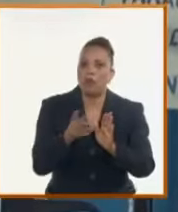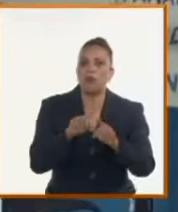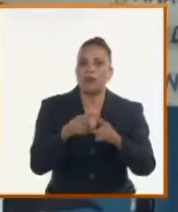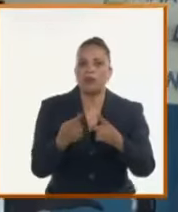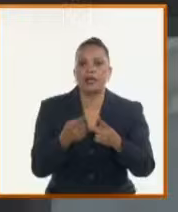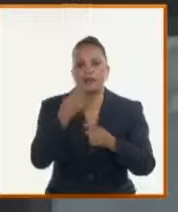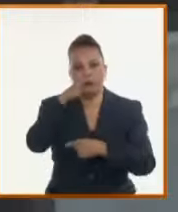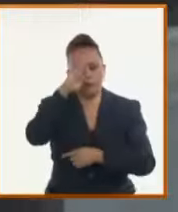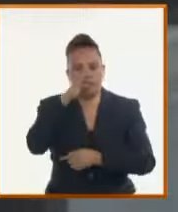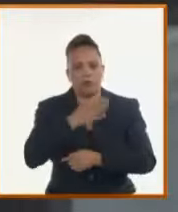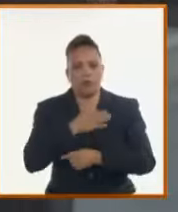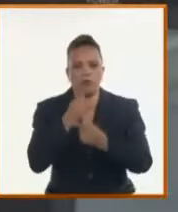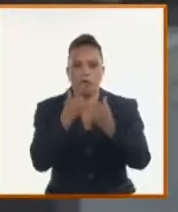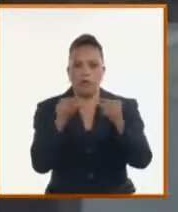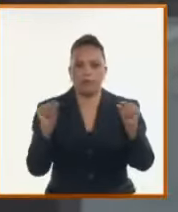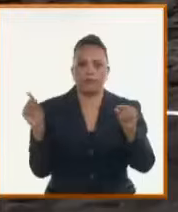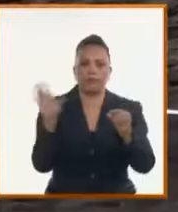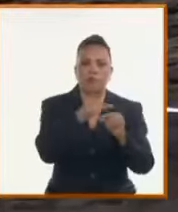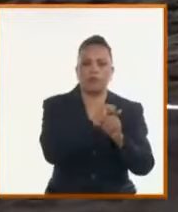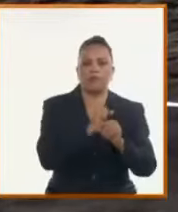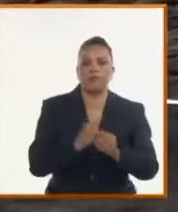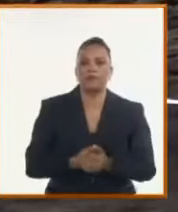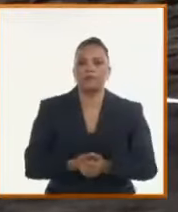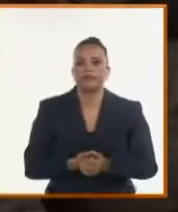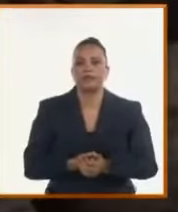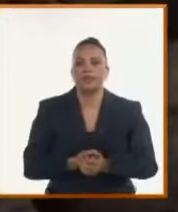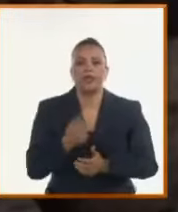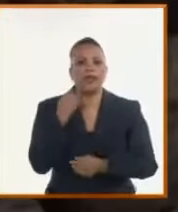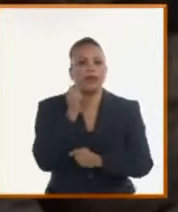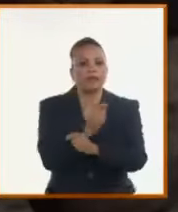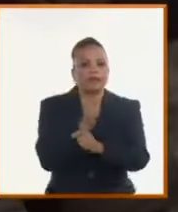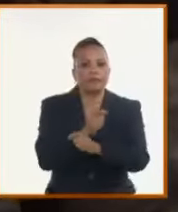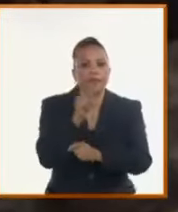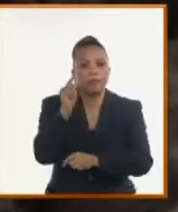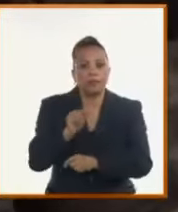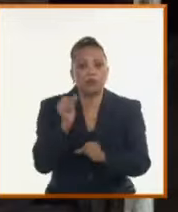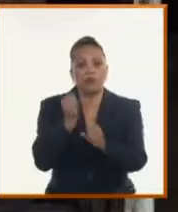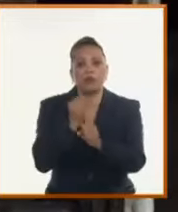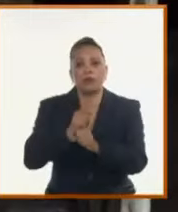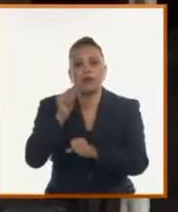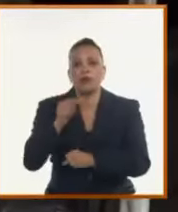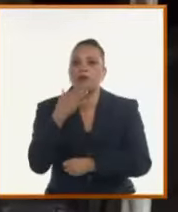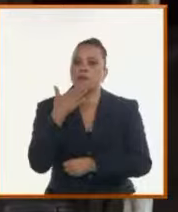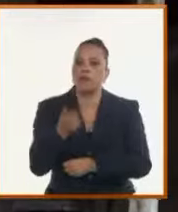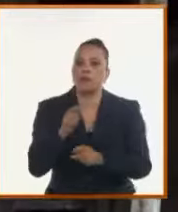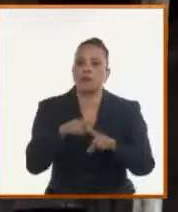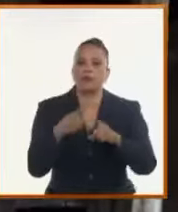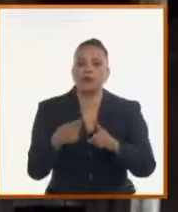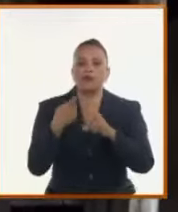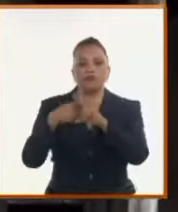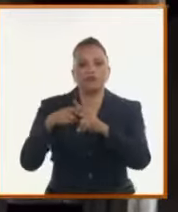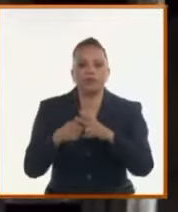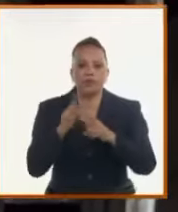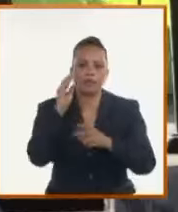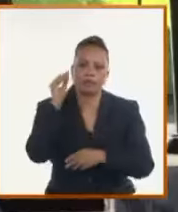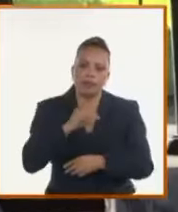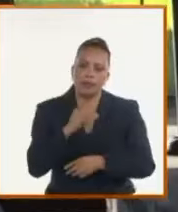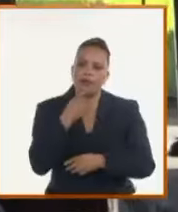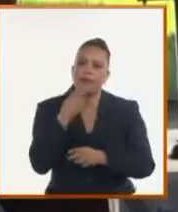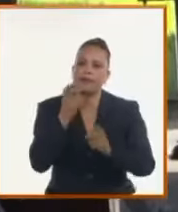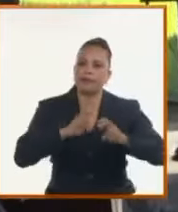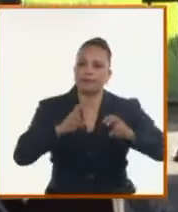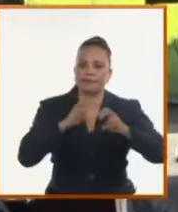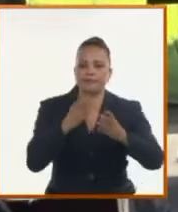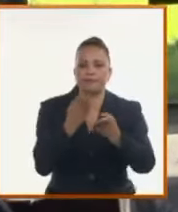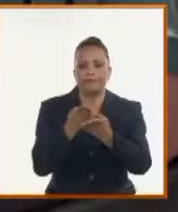país en general la capacitación del personal técnico es fundamental para la utilización del equipamiento así como ejecución de los procesos de reparación y